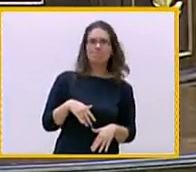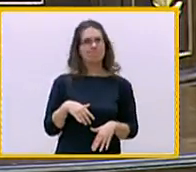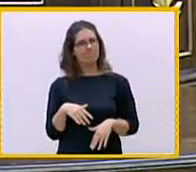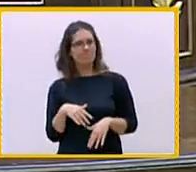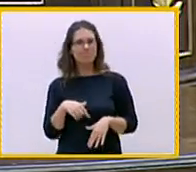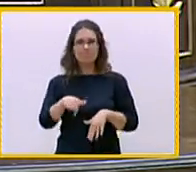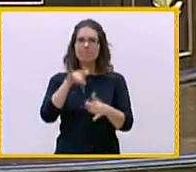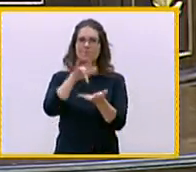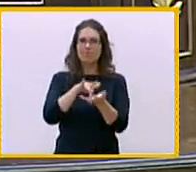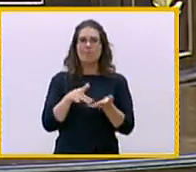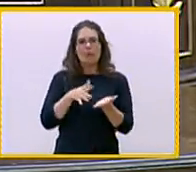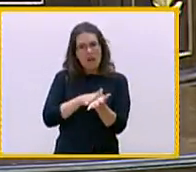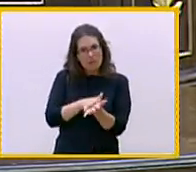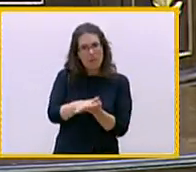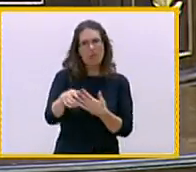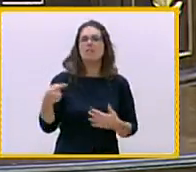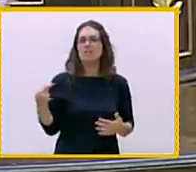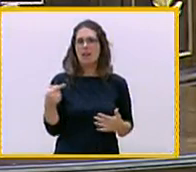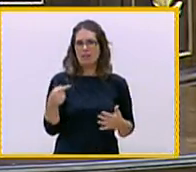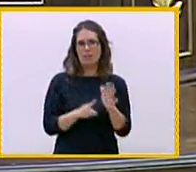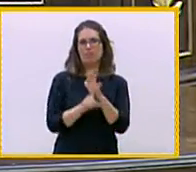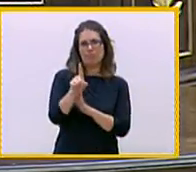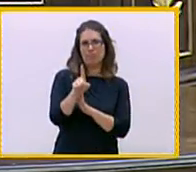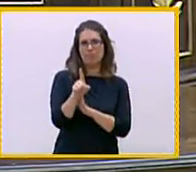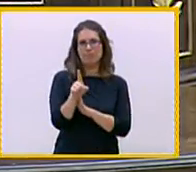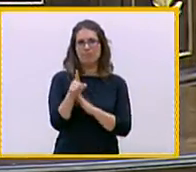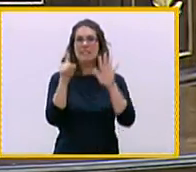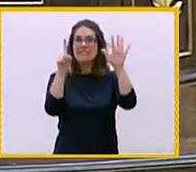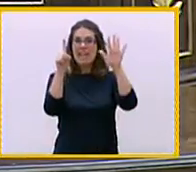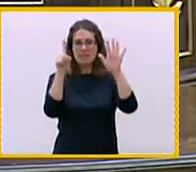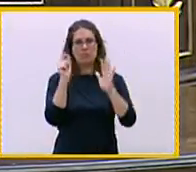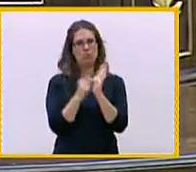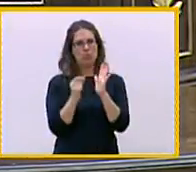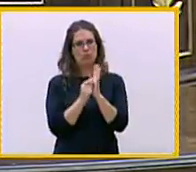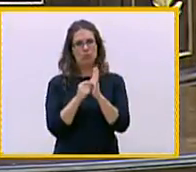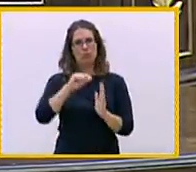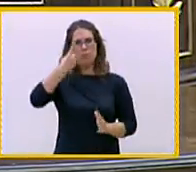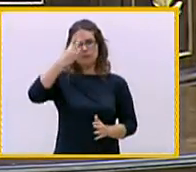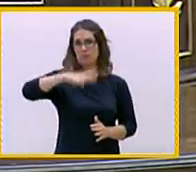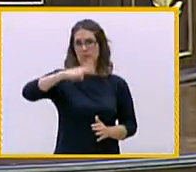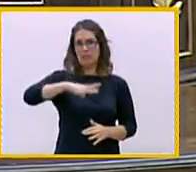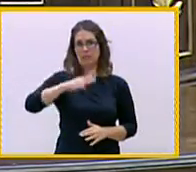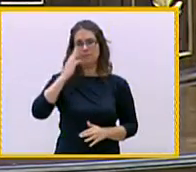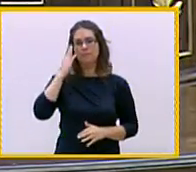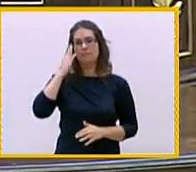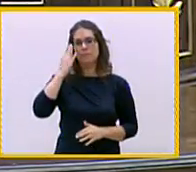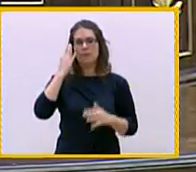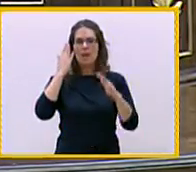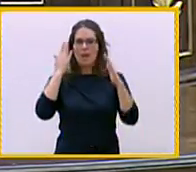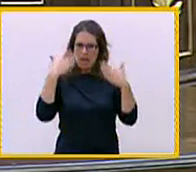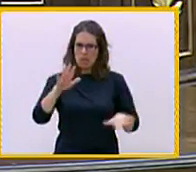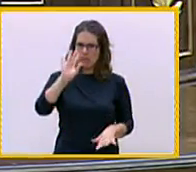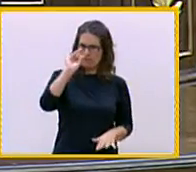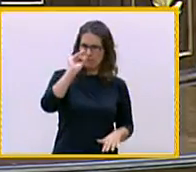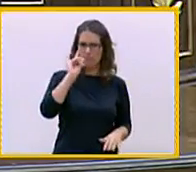contribuyendo de manera negativa al crecimiento, 6 décimas en el primer trimestre. A pesar de que tanto la inversión